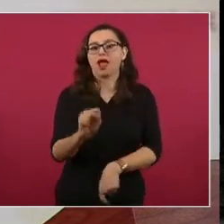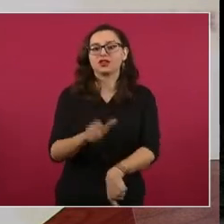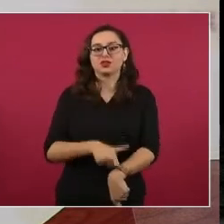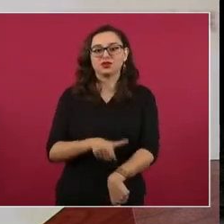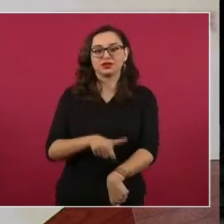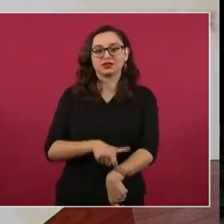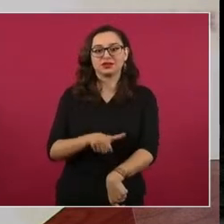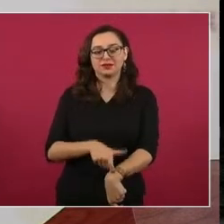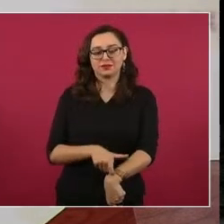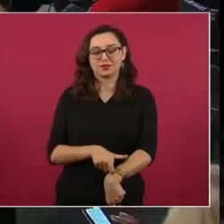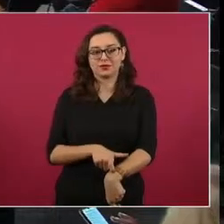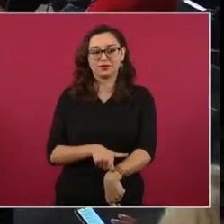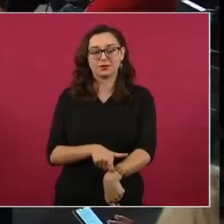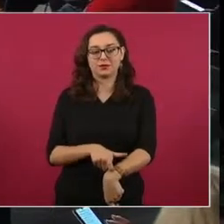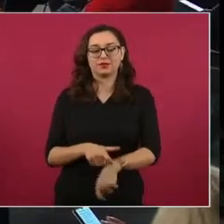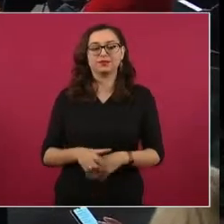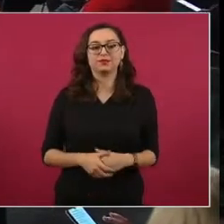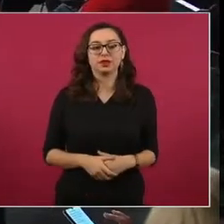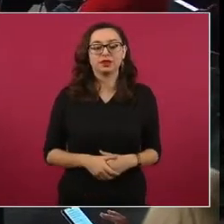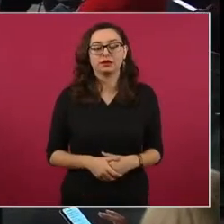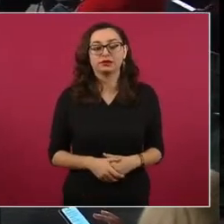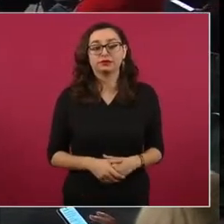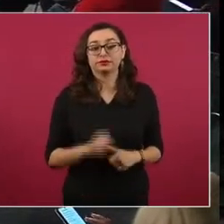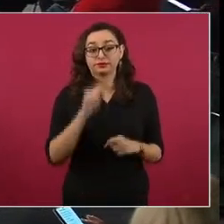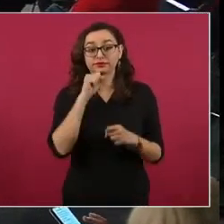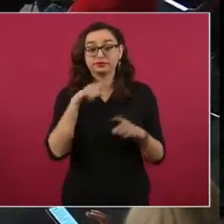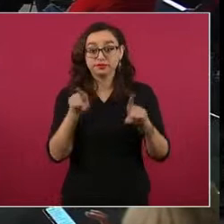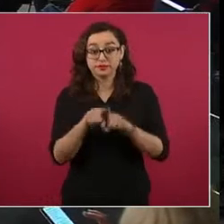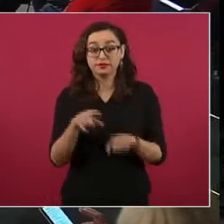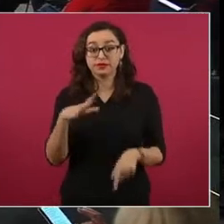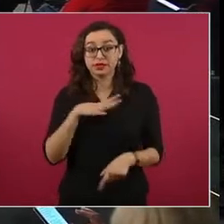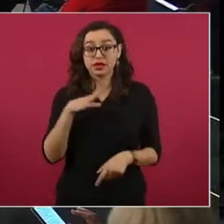crean también un organismo de la competencia